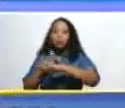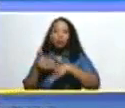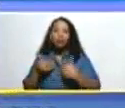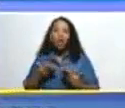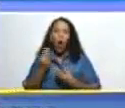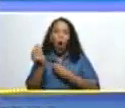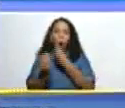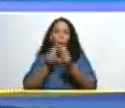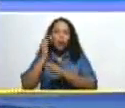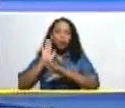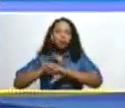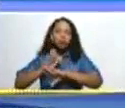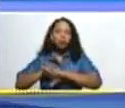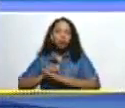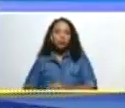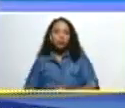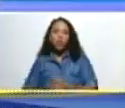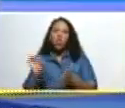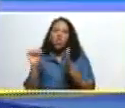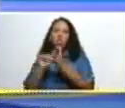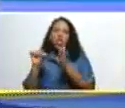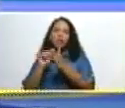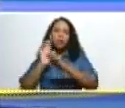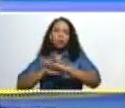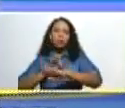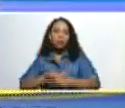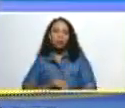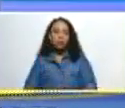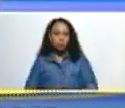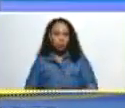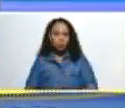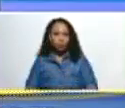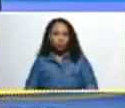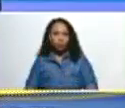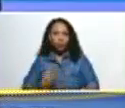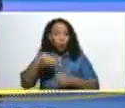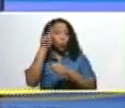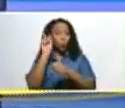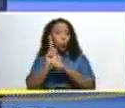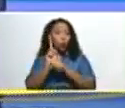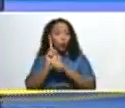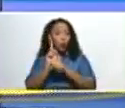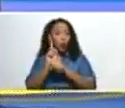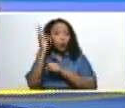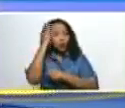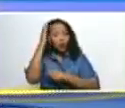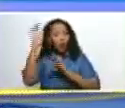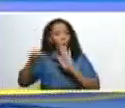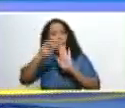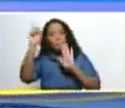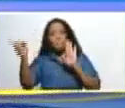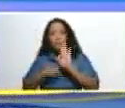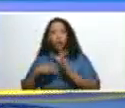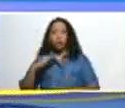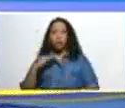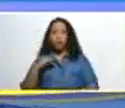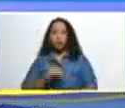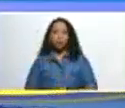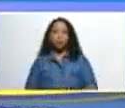cómo pasó, dónde pasó, única y exclusivamente el 6CPC. Así de sencillo,